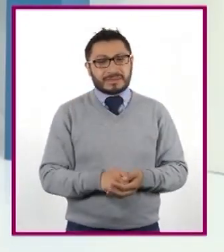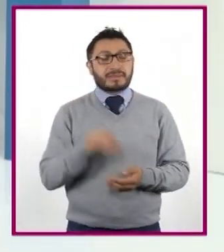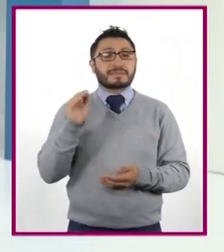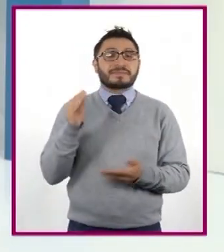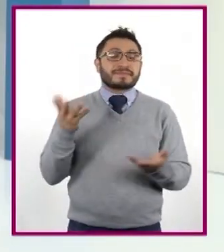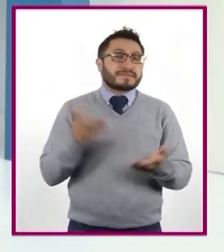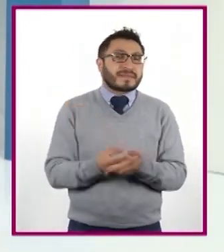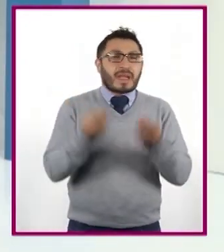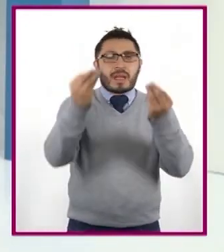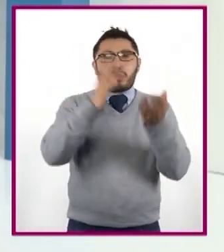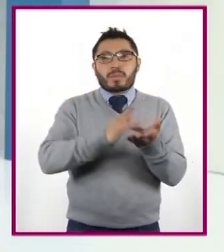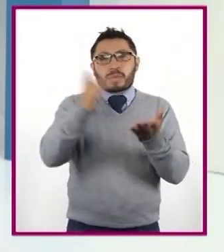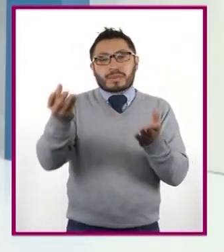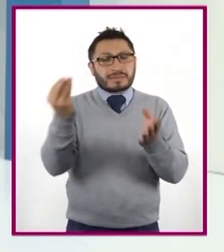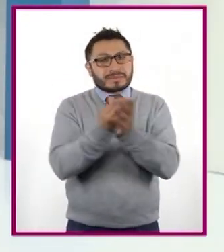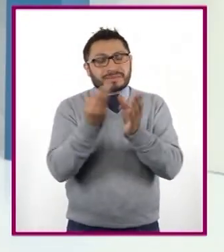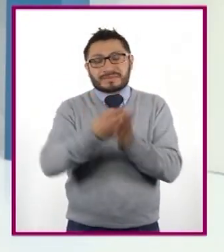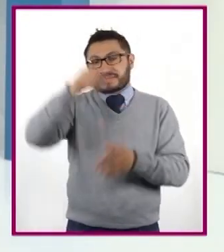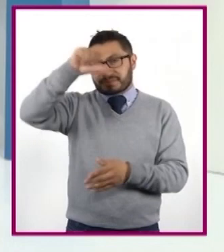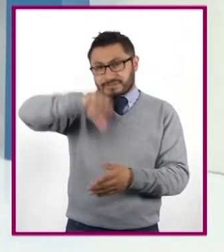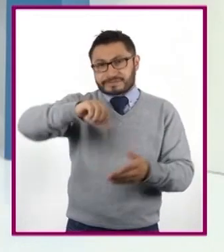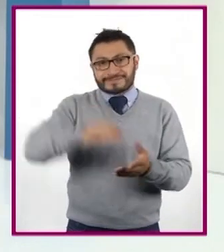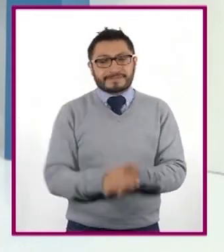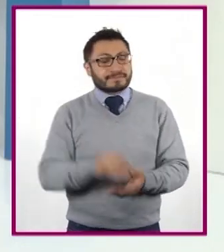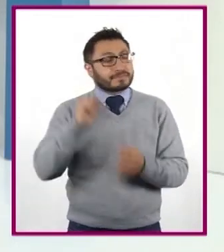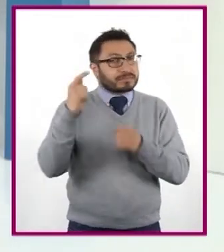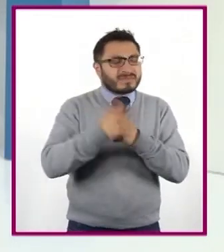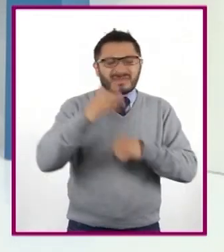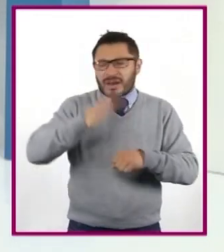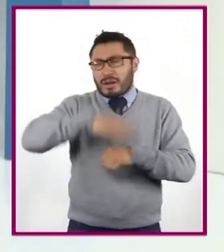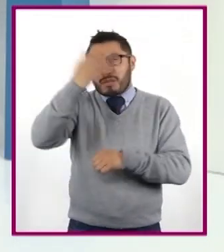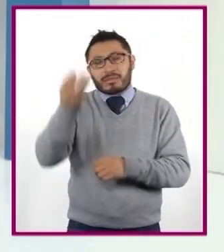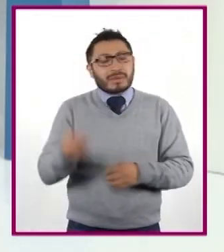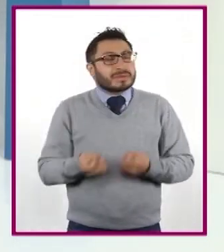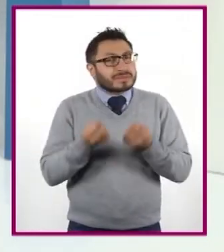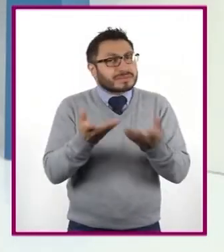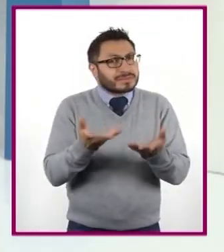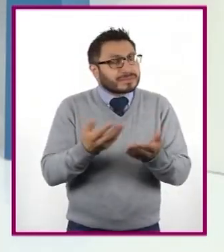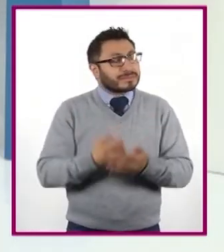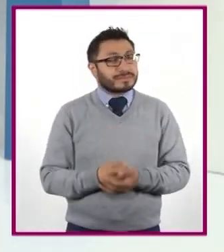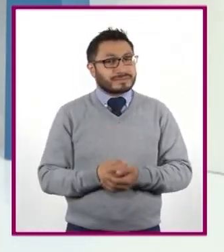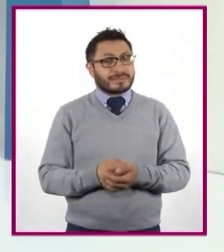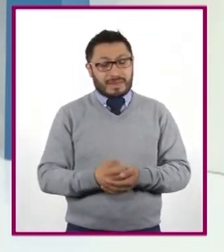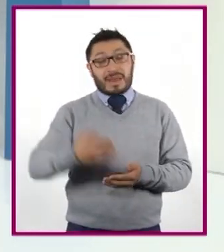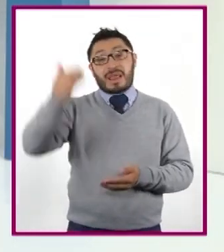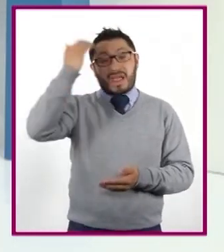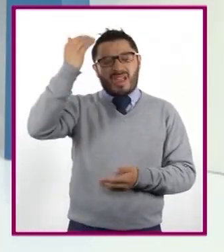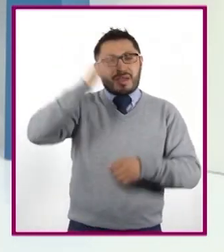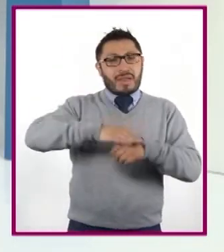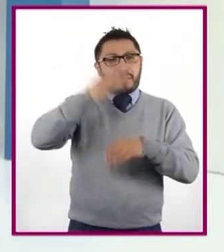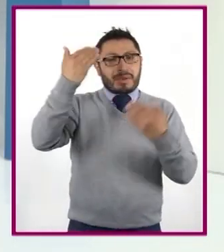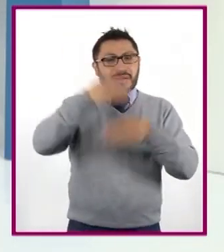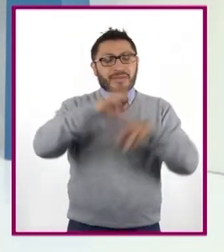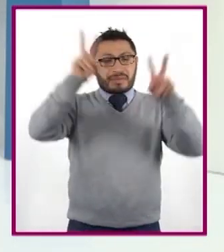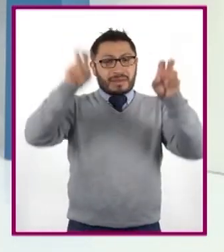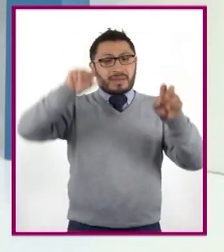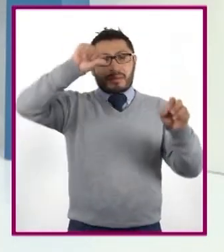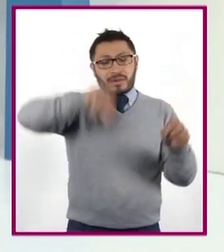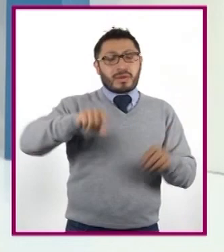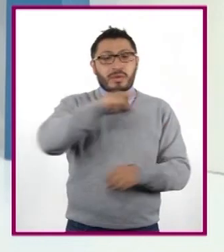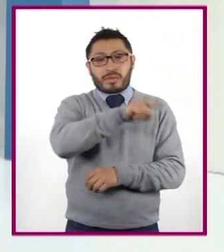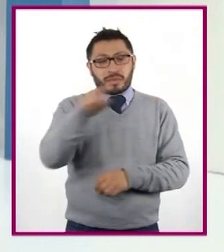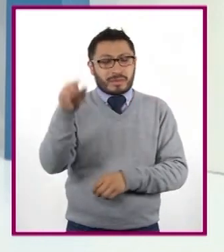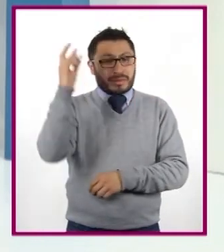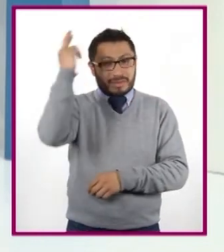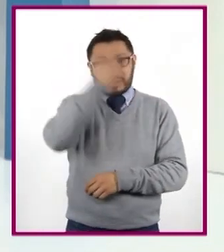Profesora, muchas gracias por esta sesión. ¿Hay algo más que quiera agregar? Para conocer más sobre el tema, pueden